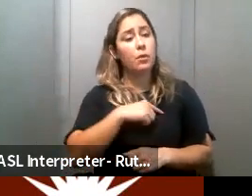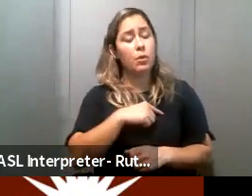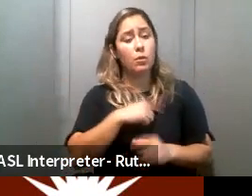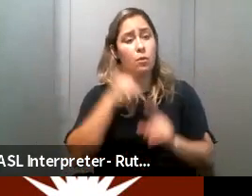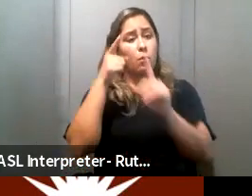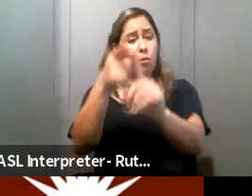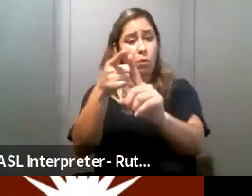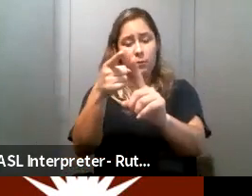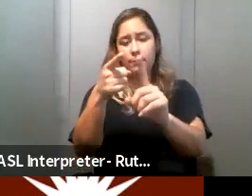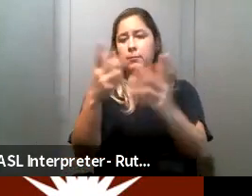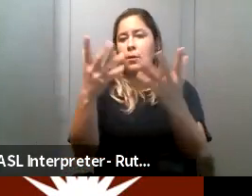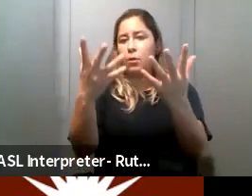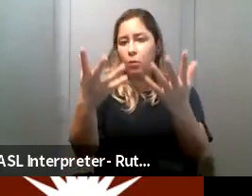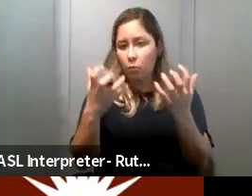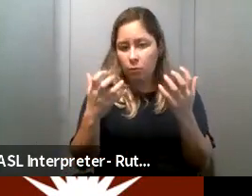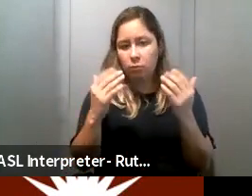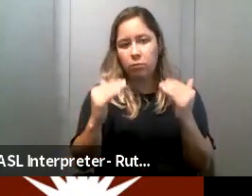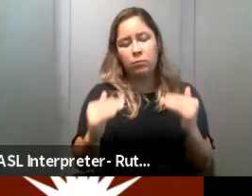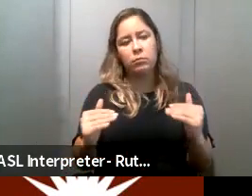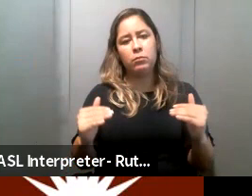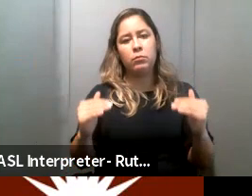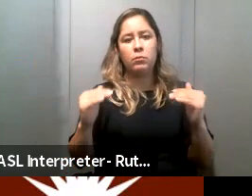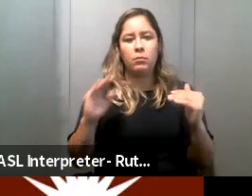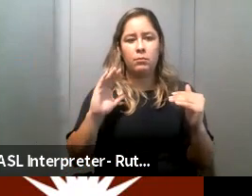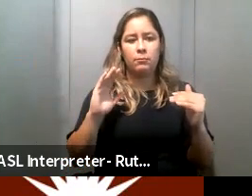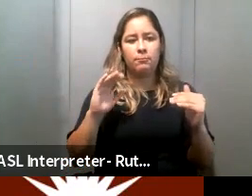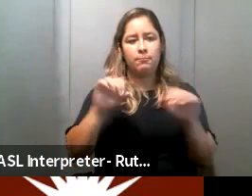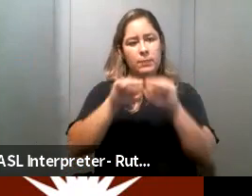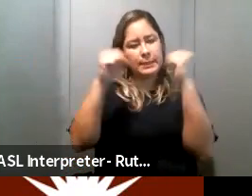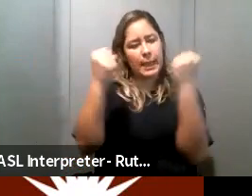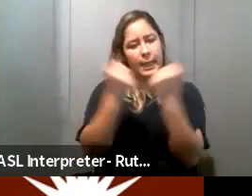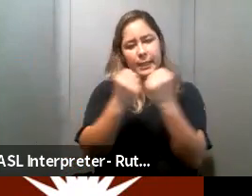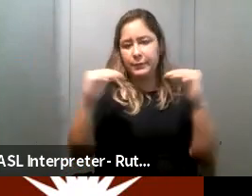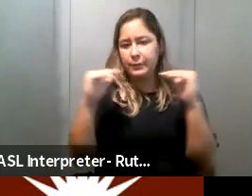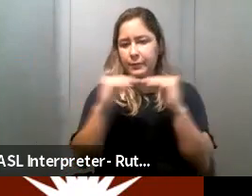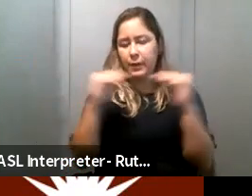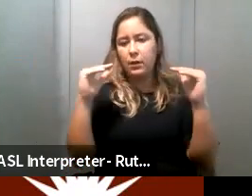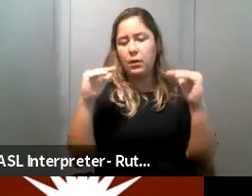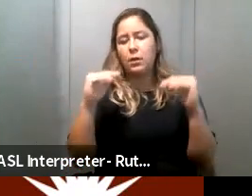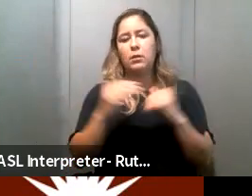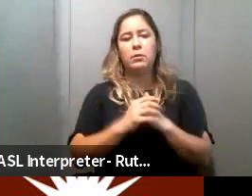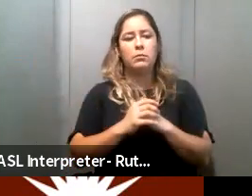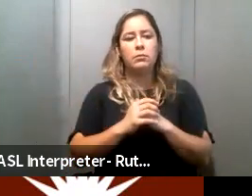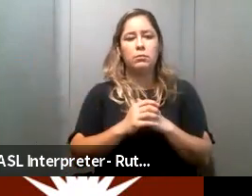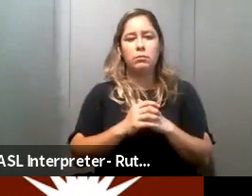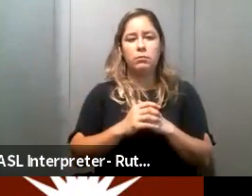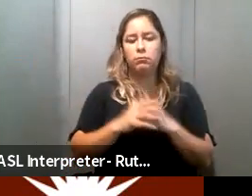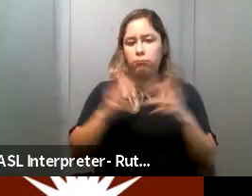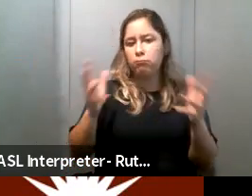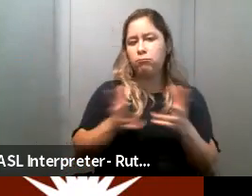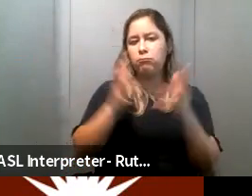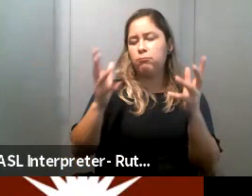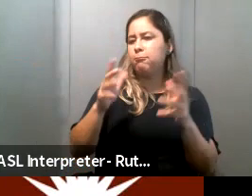donde totalmente incluyamos a los inmigrantes, y también al mismo tiempo abogar por políticas a favor de los inmigrantes a